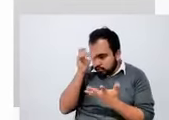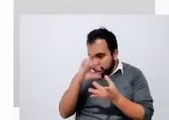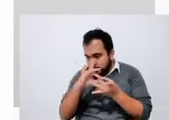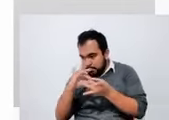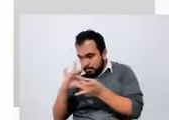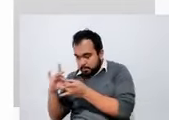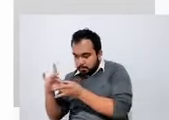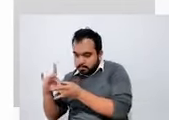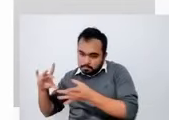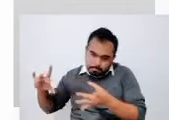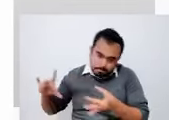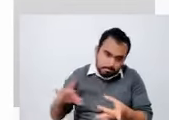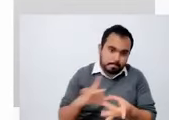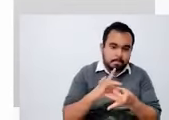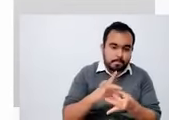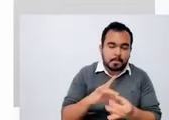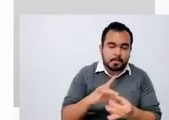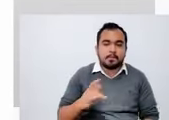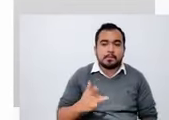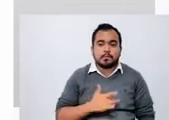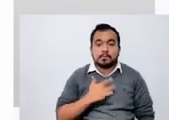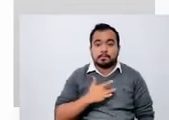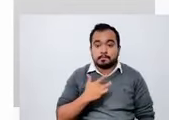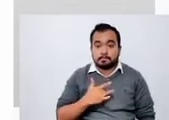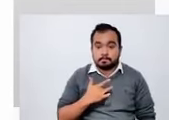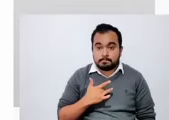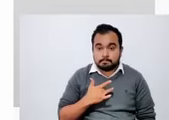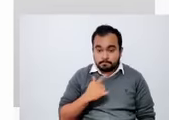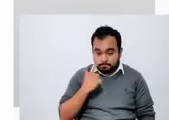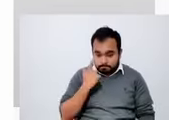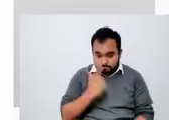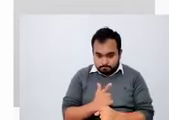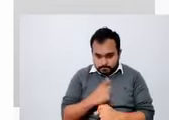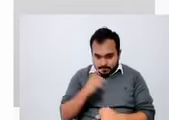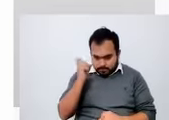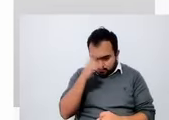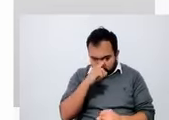las dificultades para incorporar cuestiones como la perspectiva de género,